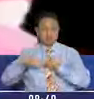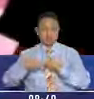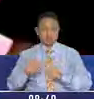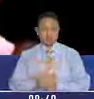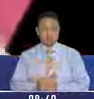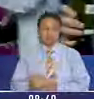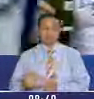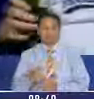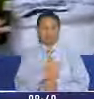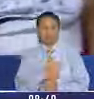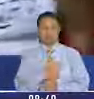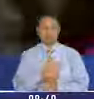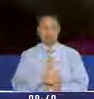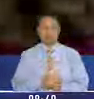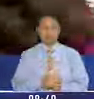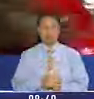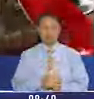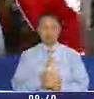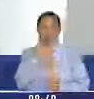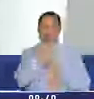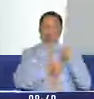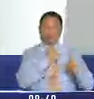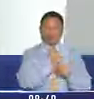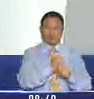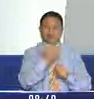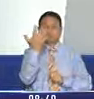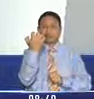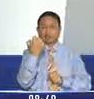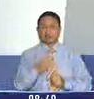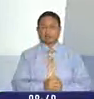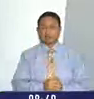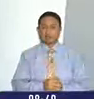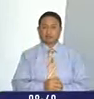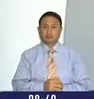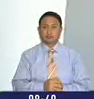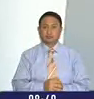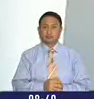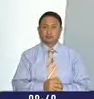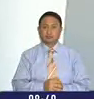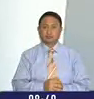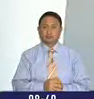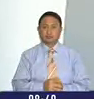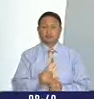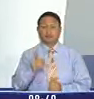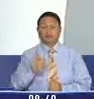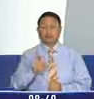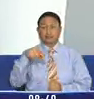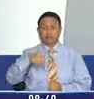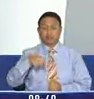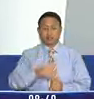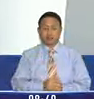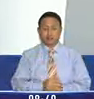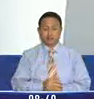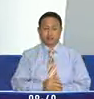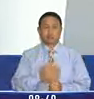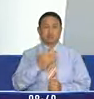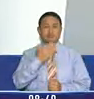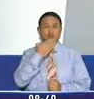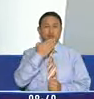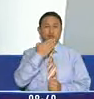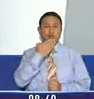administrativo al menos 15 veces al año. Tienen que definitivamente también cambiar la forma en la cual